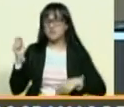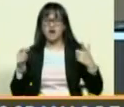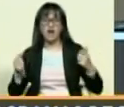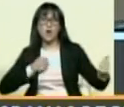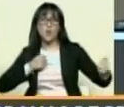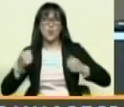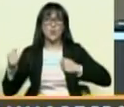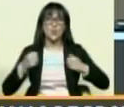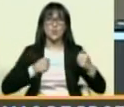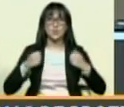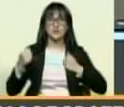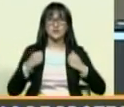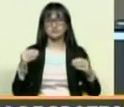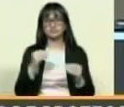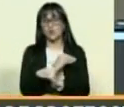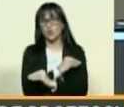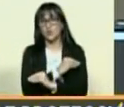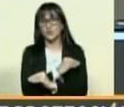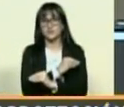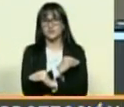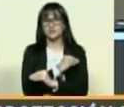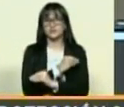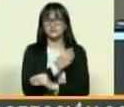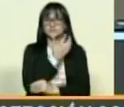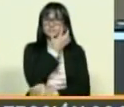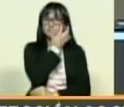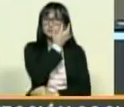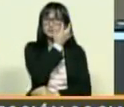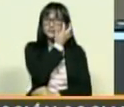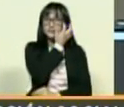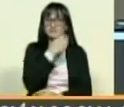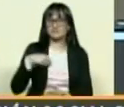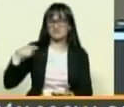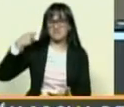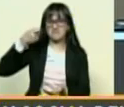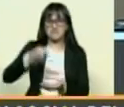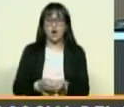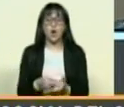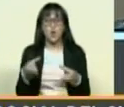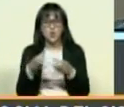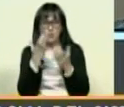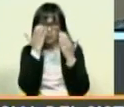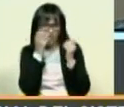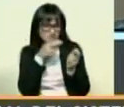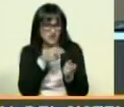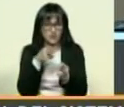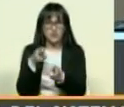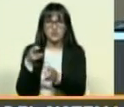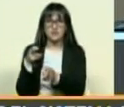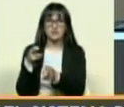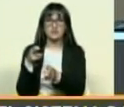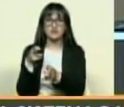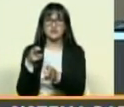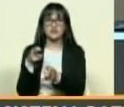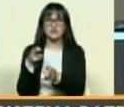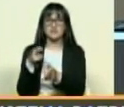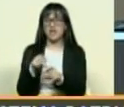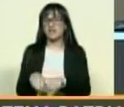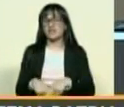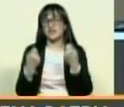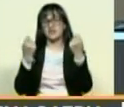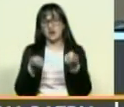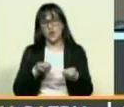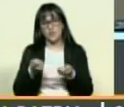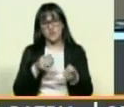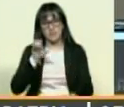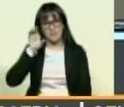egoístas, que procuran incluso guerras y financian incluso grupos terroristas para que se reactiven sus economías.